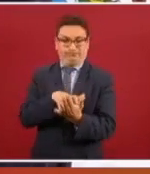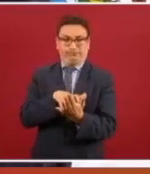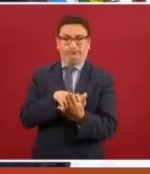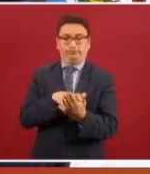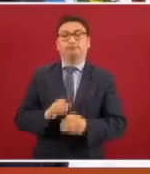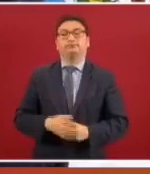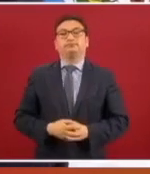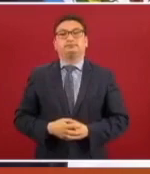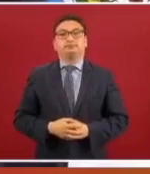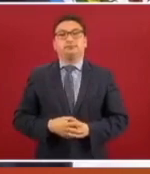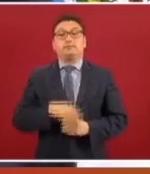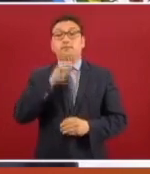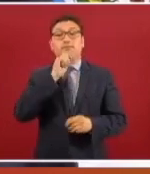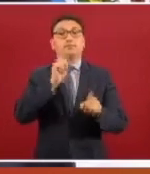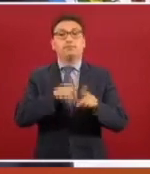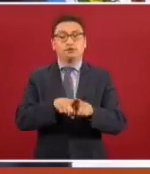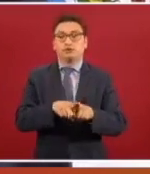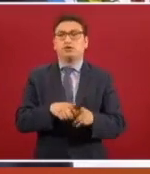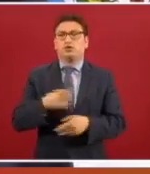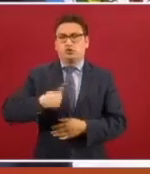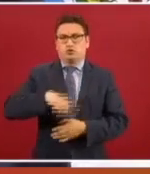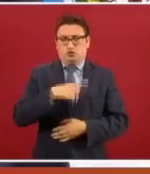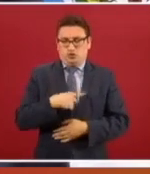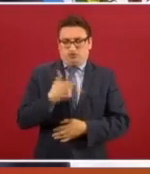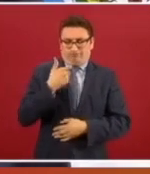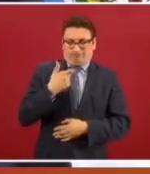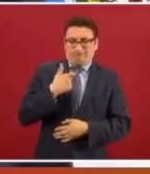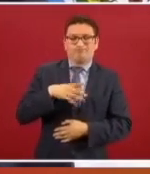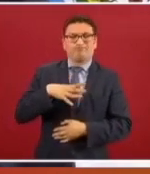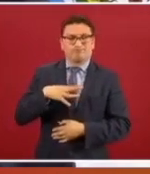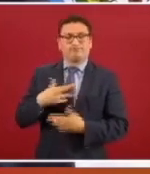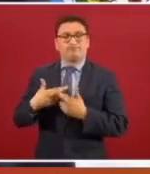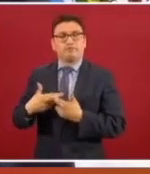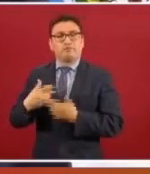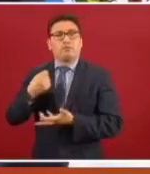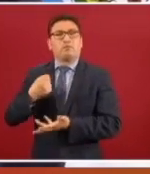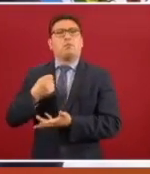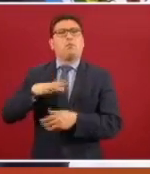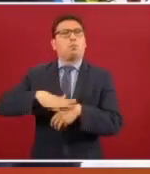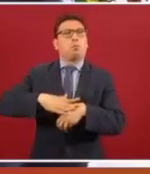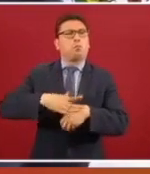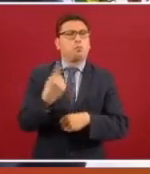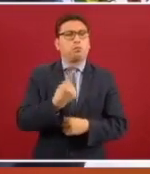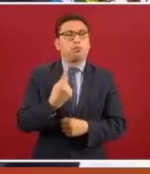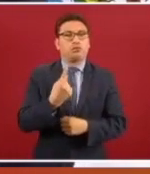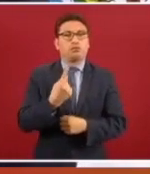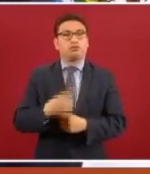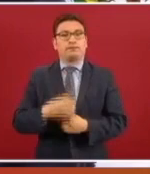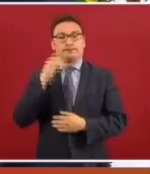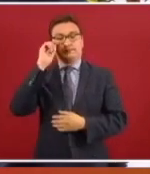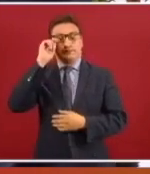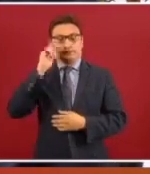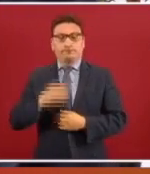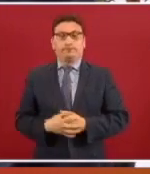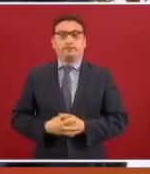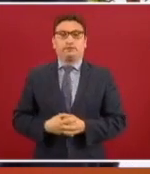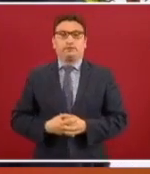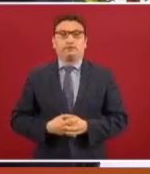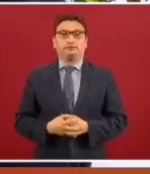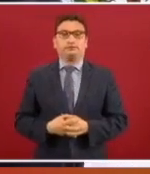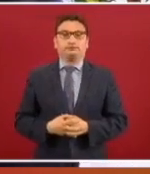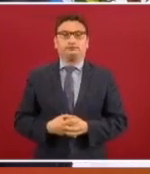También dispondremos de recursos porque se intensificará